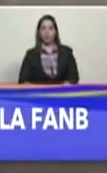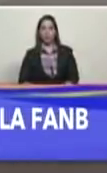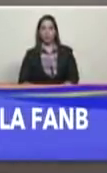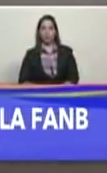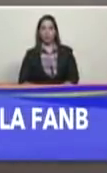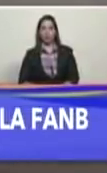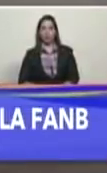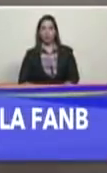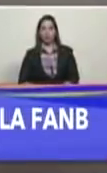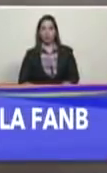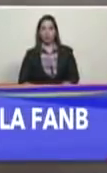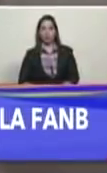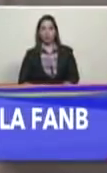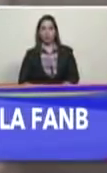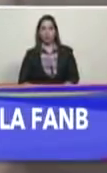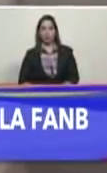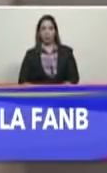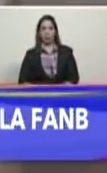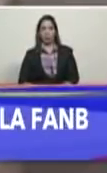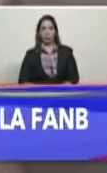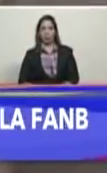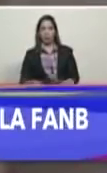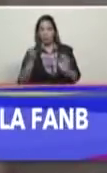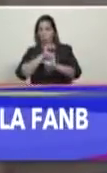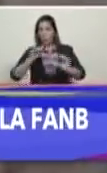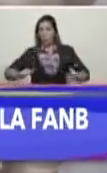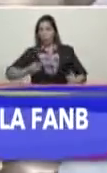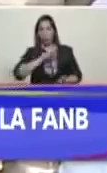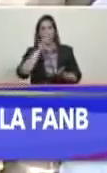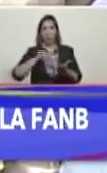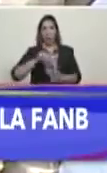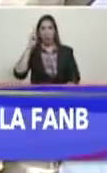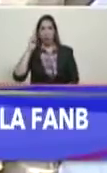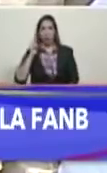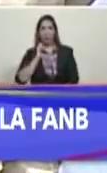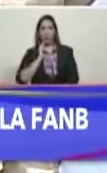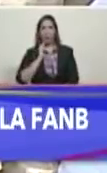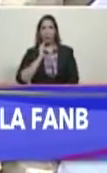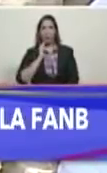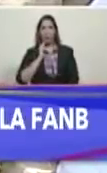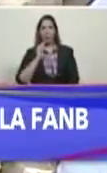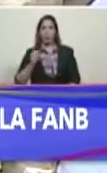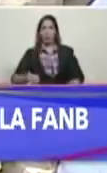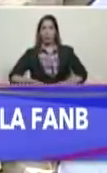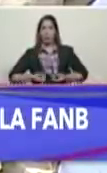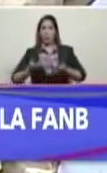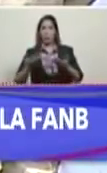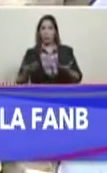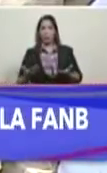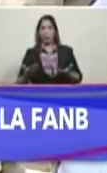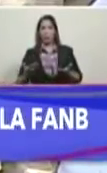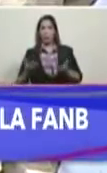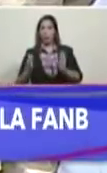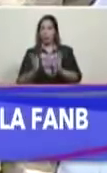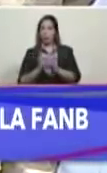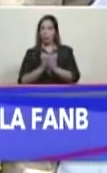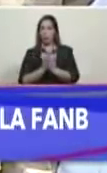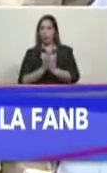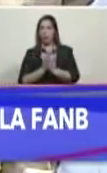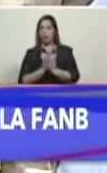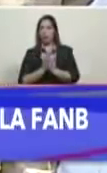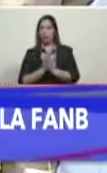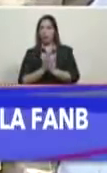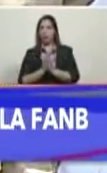Las soldadas y los soldados de la Fuerza Armada Nacional Bolivariana, encomendamos a la maternal protección de la Santísima Virgen María en sus